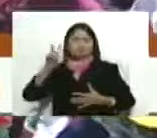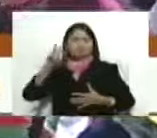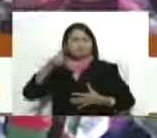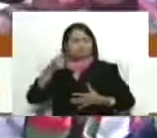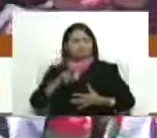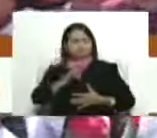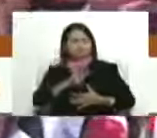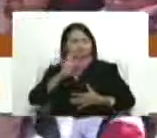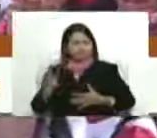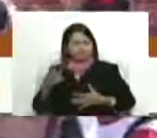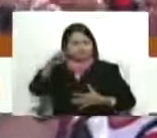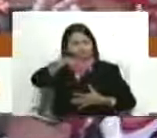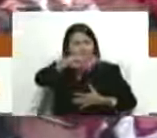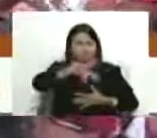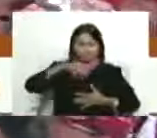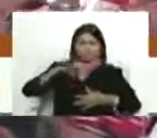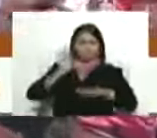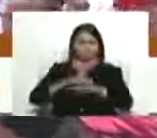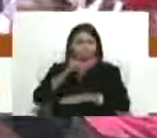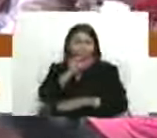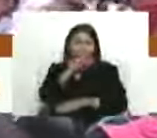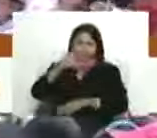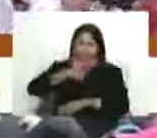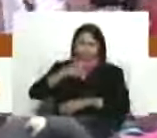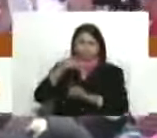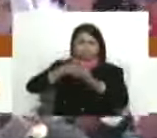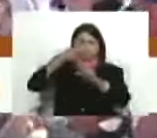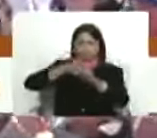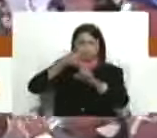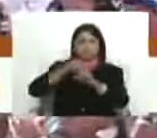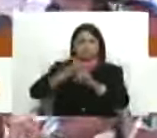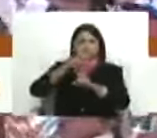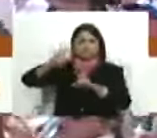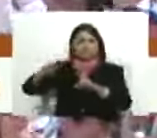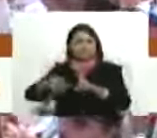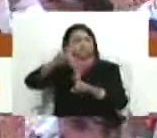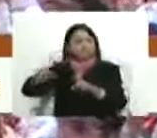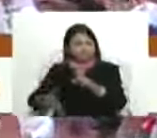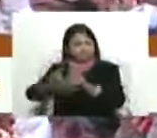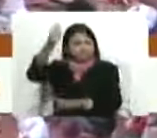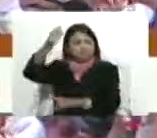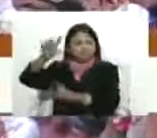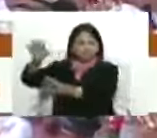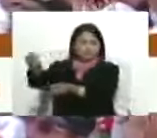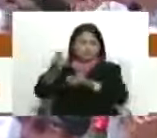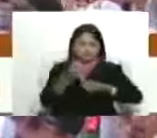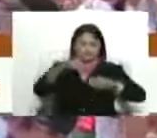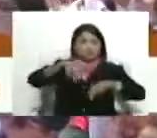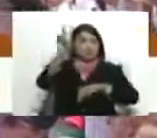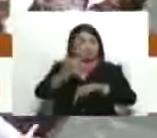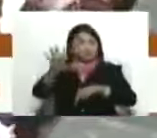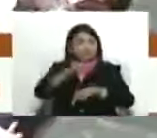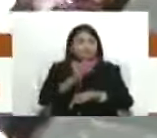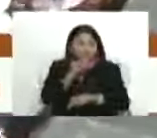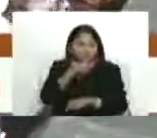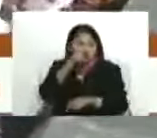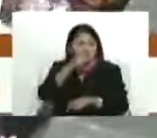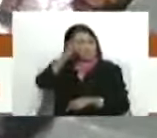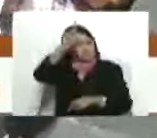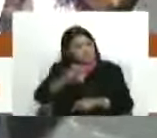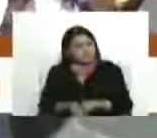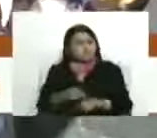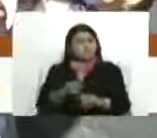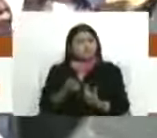24 porque mi abuela luchó por el estado de la guayana se equiba porque mi abuelo luchó por el